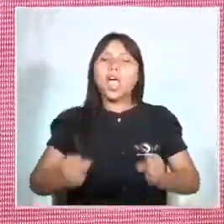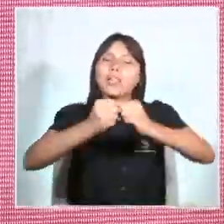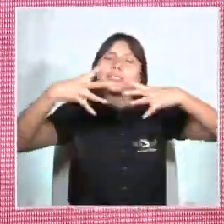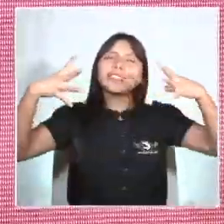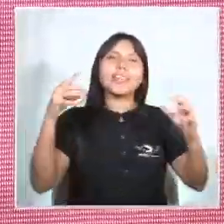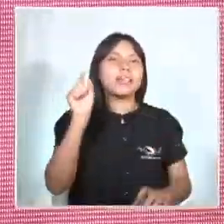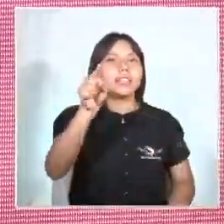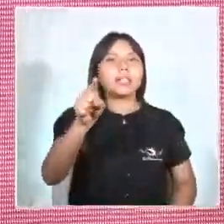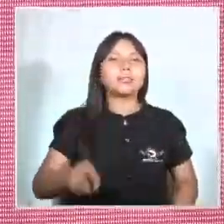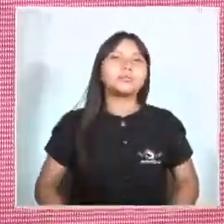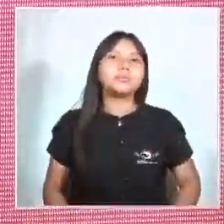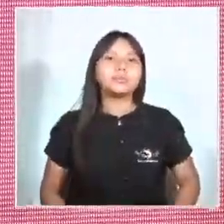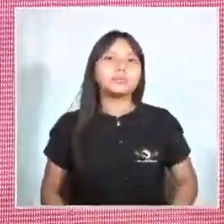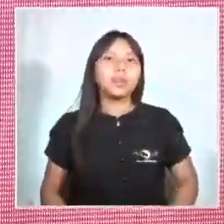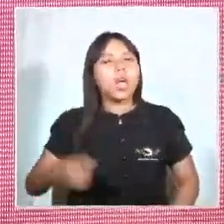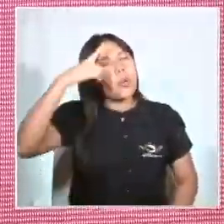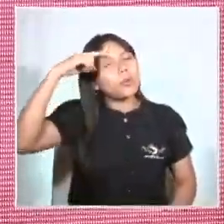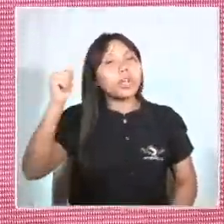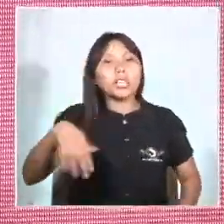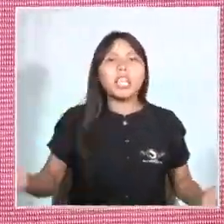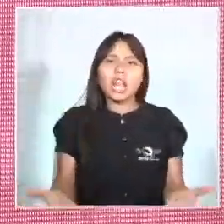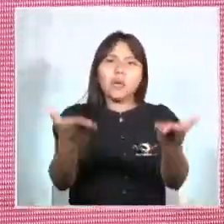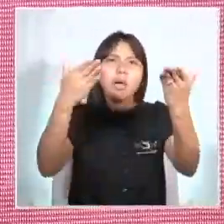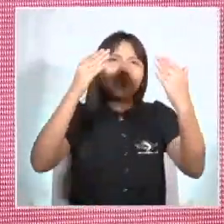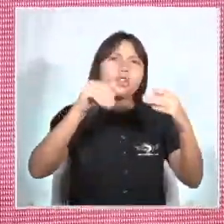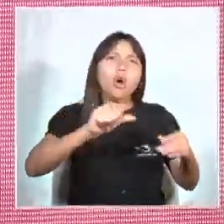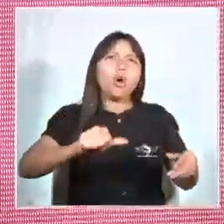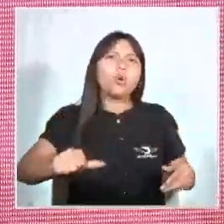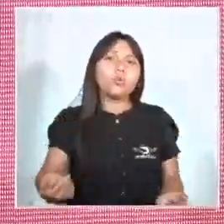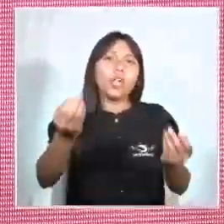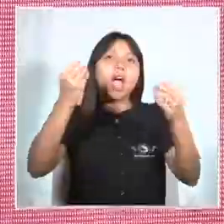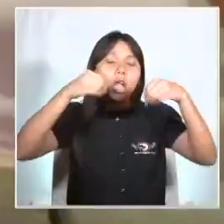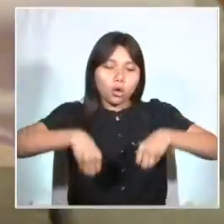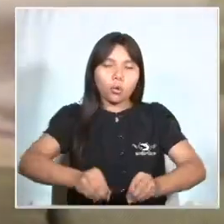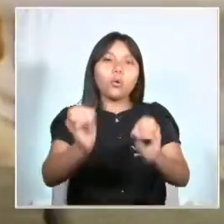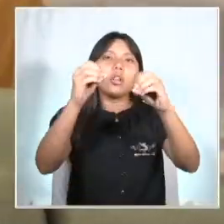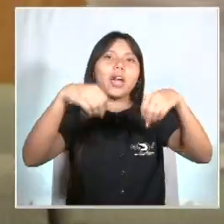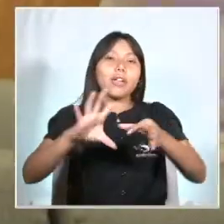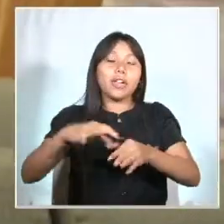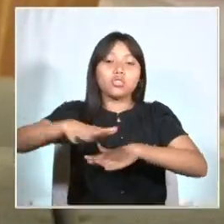Estírate. Porque se ha levantado una ola de sobrenaturalidad en este auditorio.